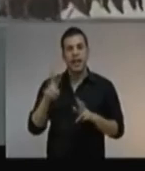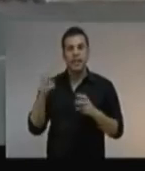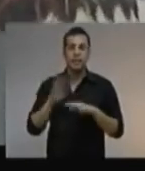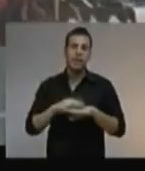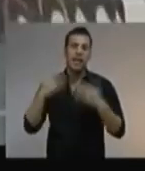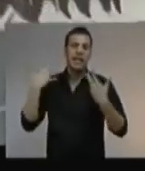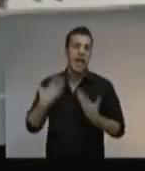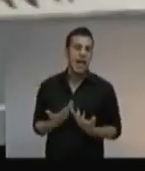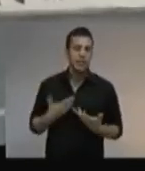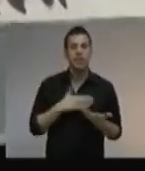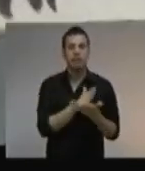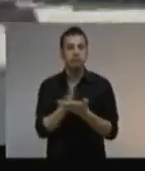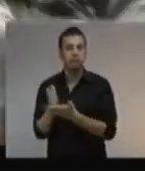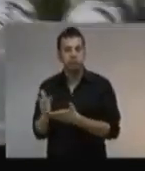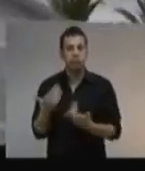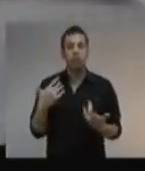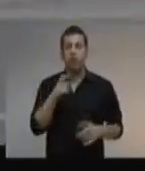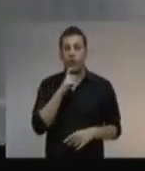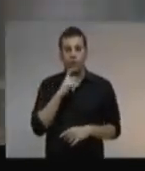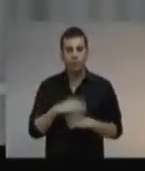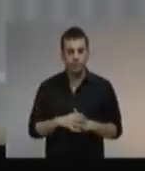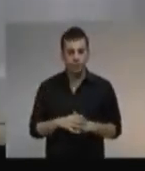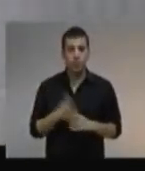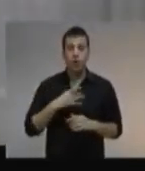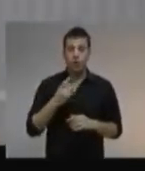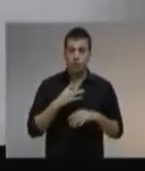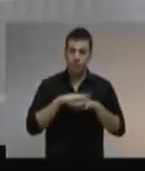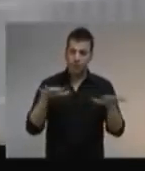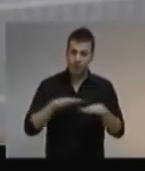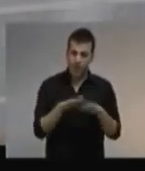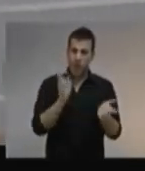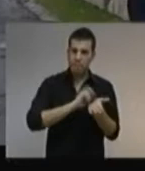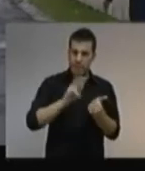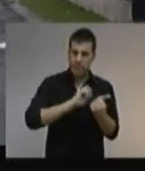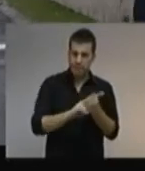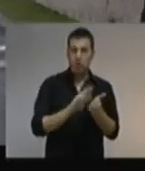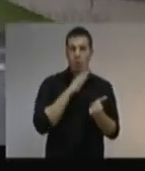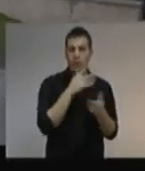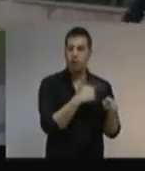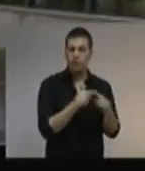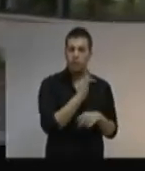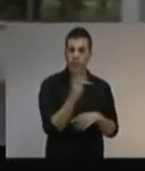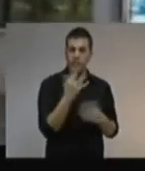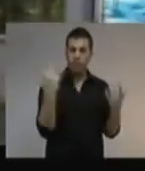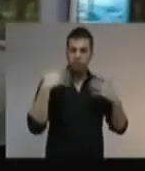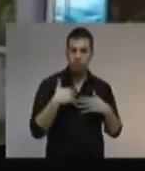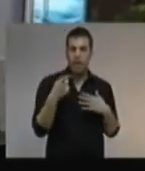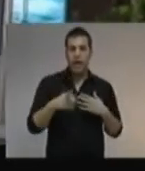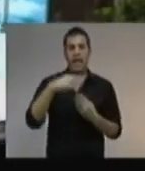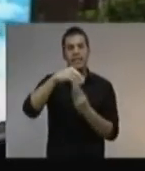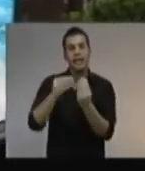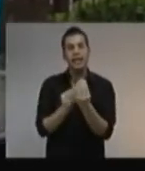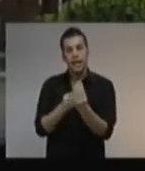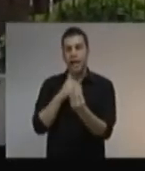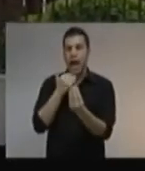isla. Además de optar por los terapéuticos paseos por la playa, la isla de Gran Canaria se ha consolidado como un lugar de